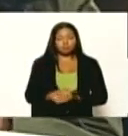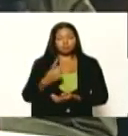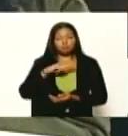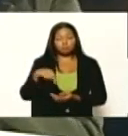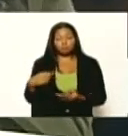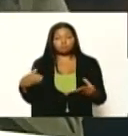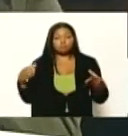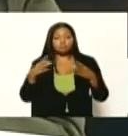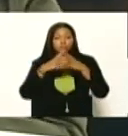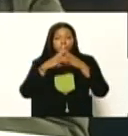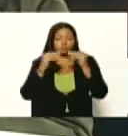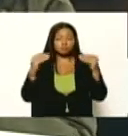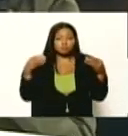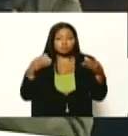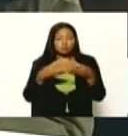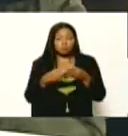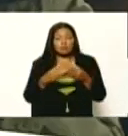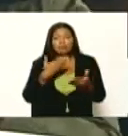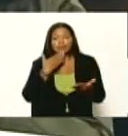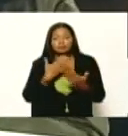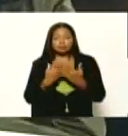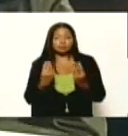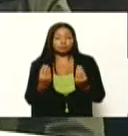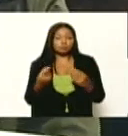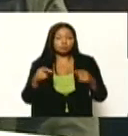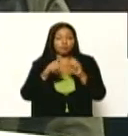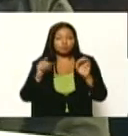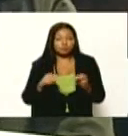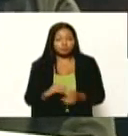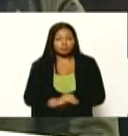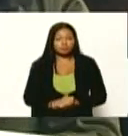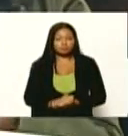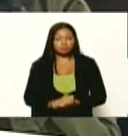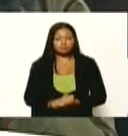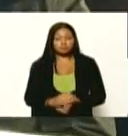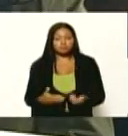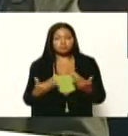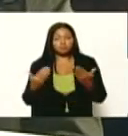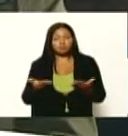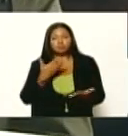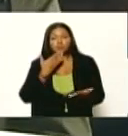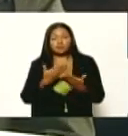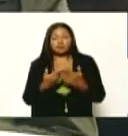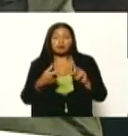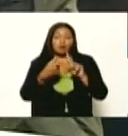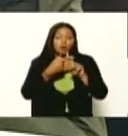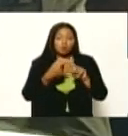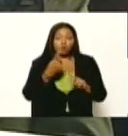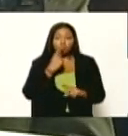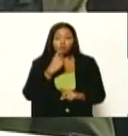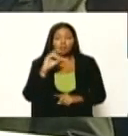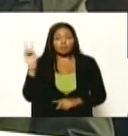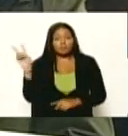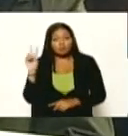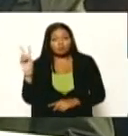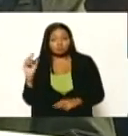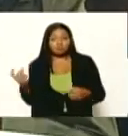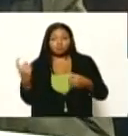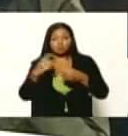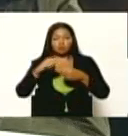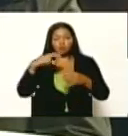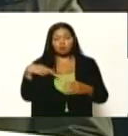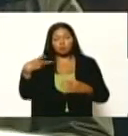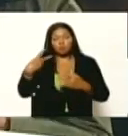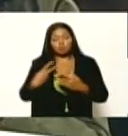los equipos, agradecemos también, fuimos y dimos las gracias en su nombre a la Cruz Roja Venezolana, que se ha incorporado con su